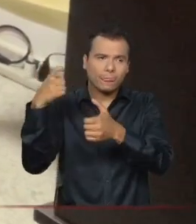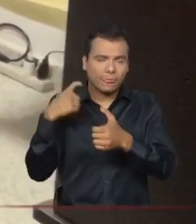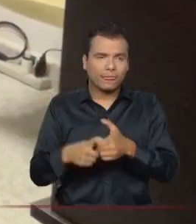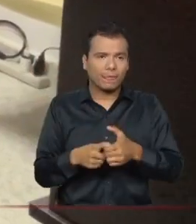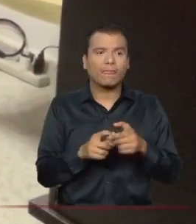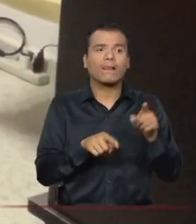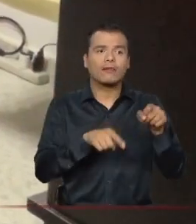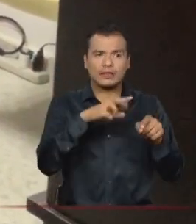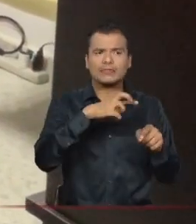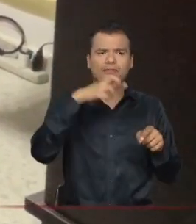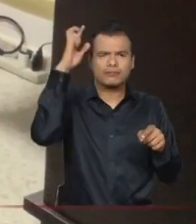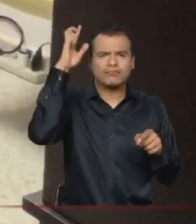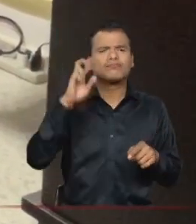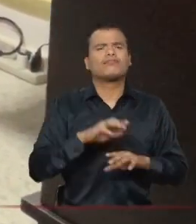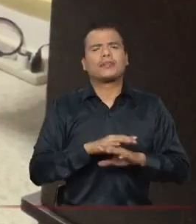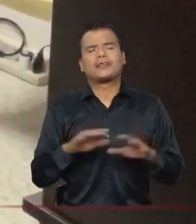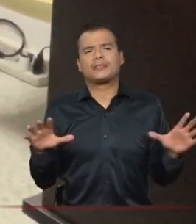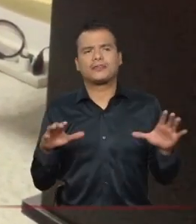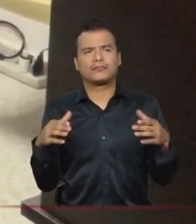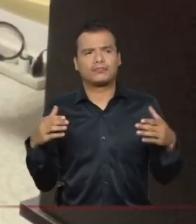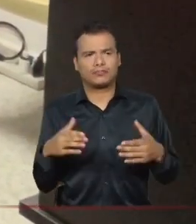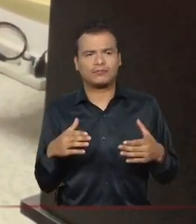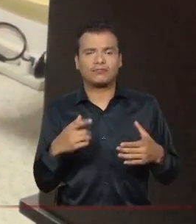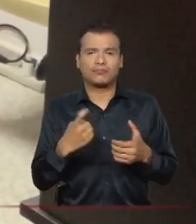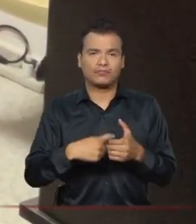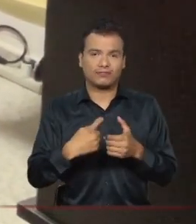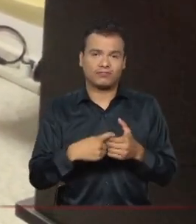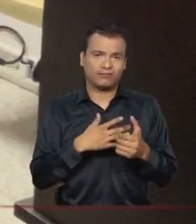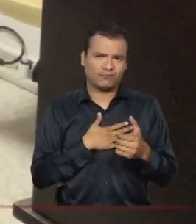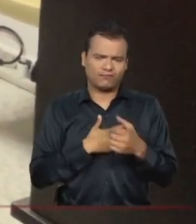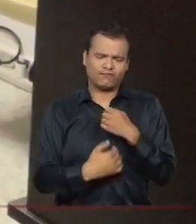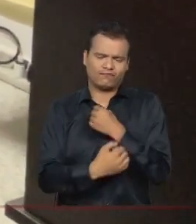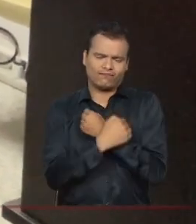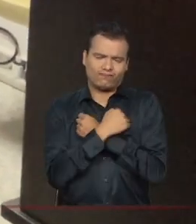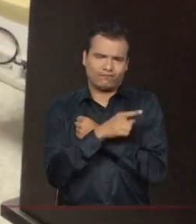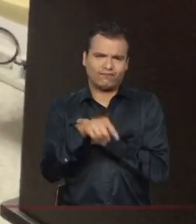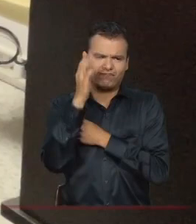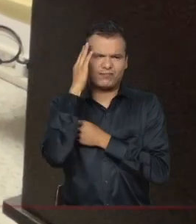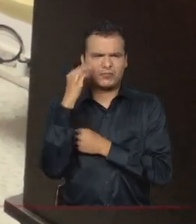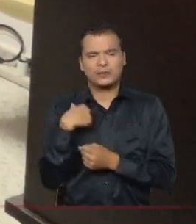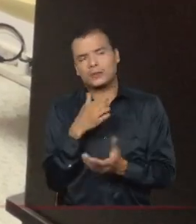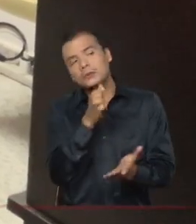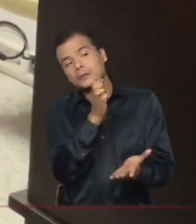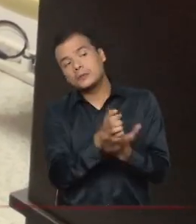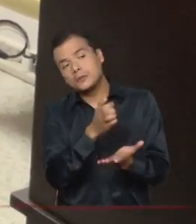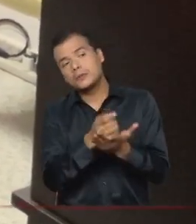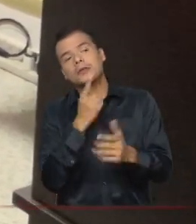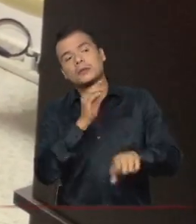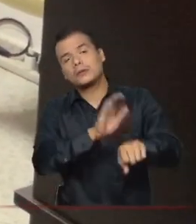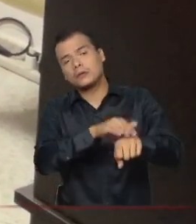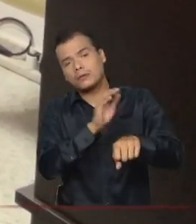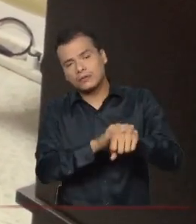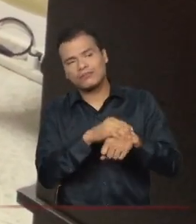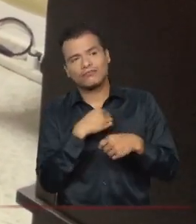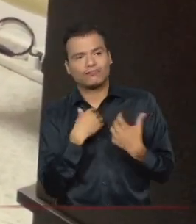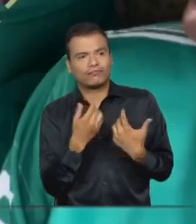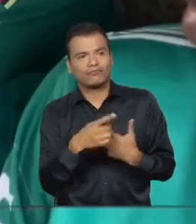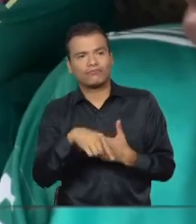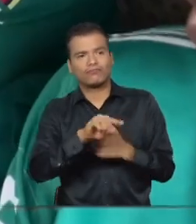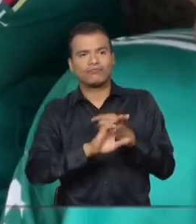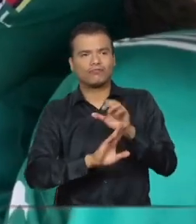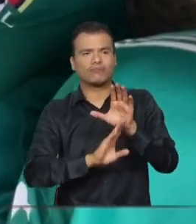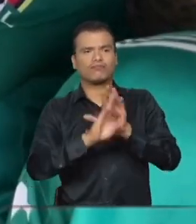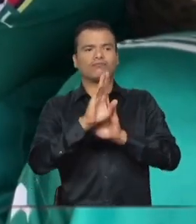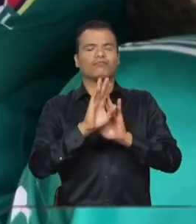mis deportistas, ellas saben que las quiero mucho. La regaño y todo, pero porque quiero todo lo mejor